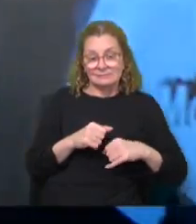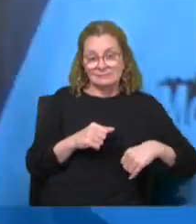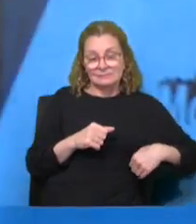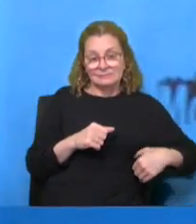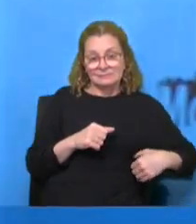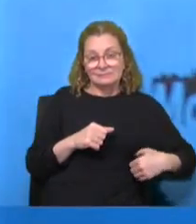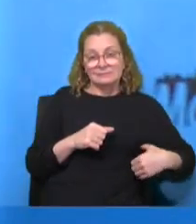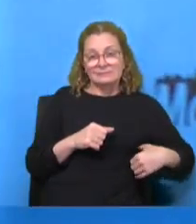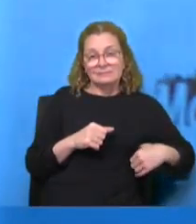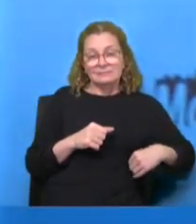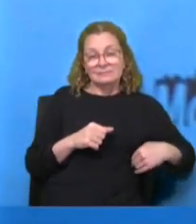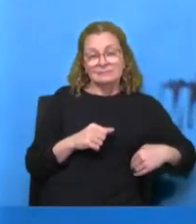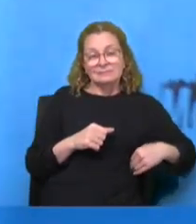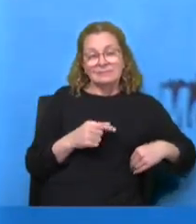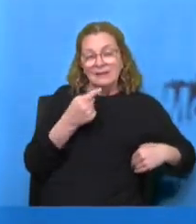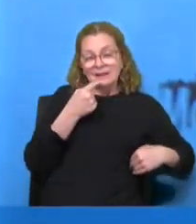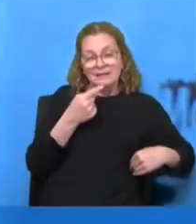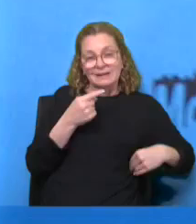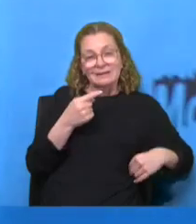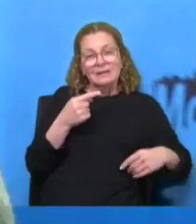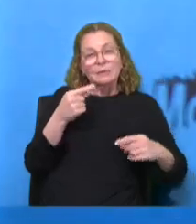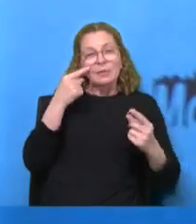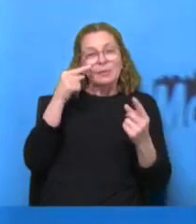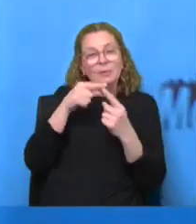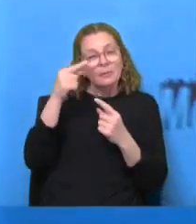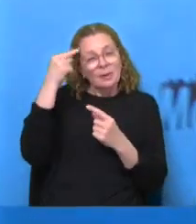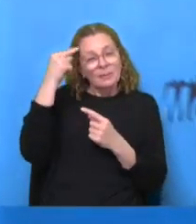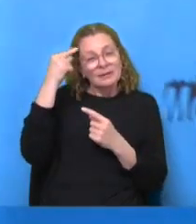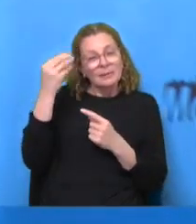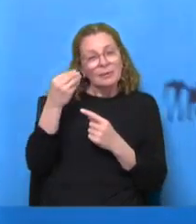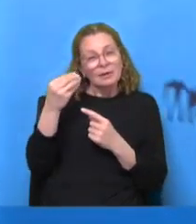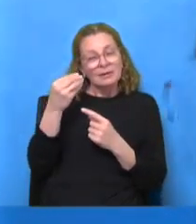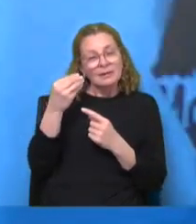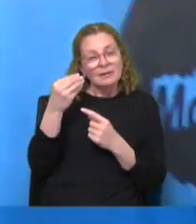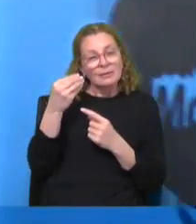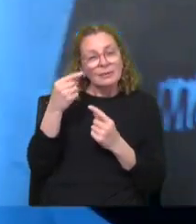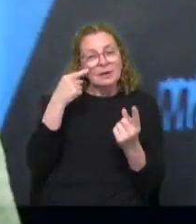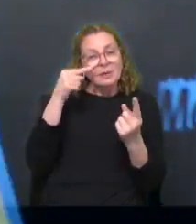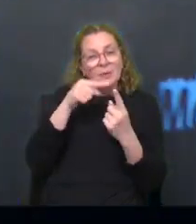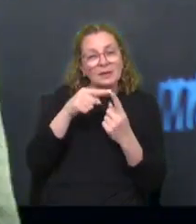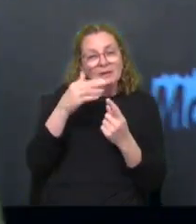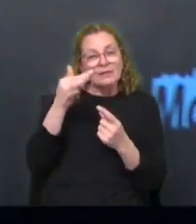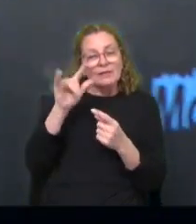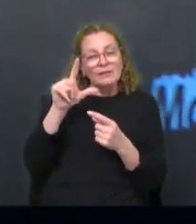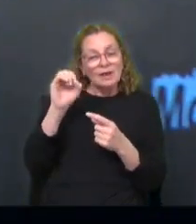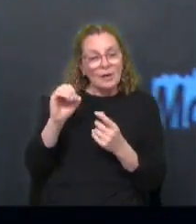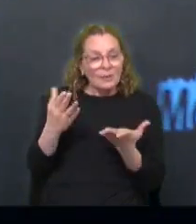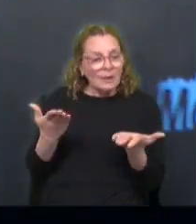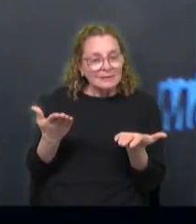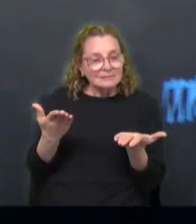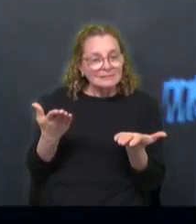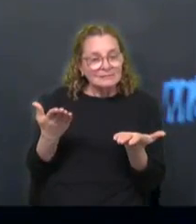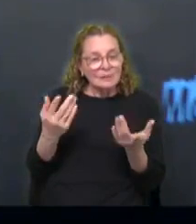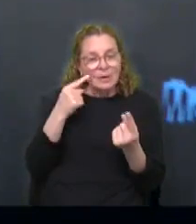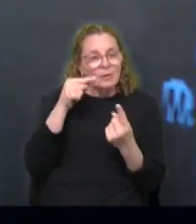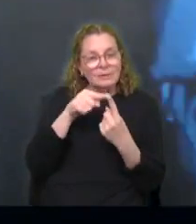Tenemos pocos minutos. Sí, pero sí. Dijiste por la causa y me quedé pensando, me rebotó un poco. ¿Cuál es la causa de Filo? ¿Cuál